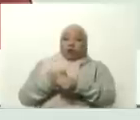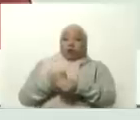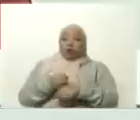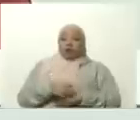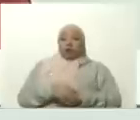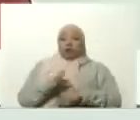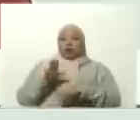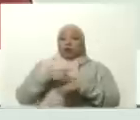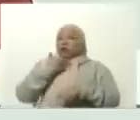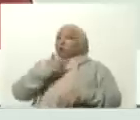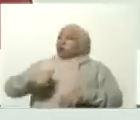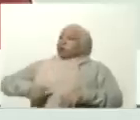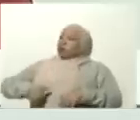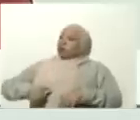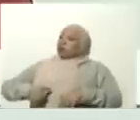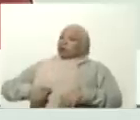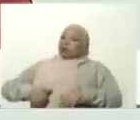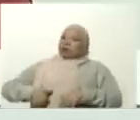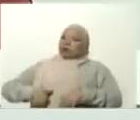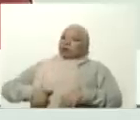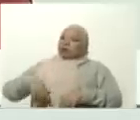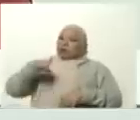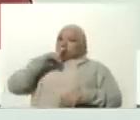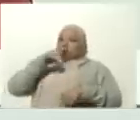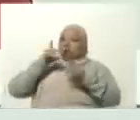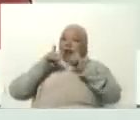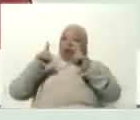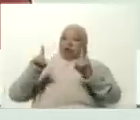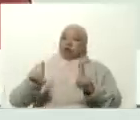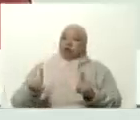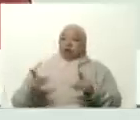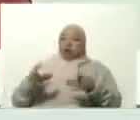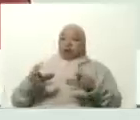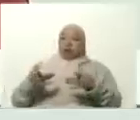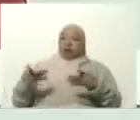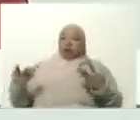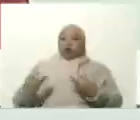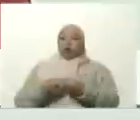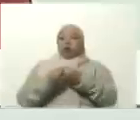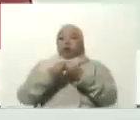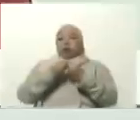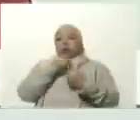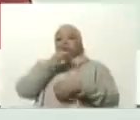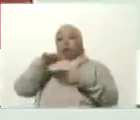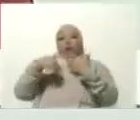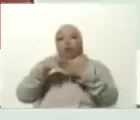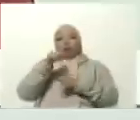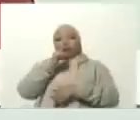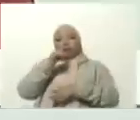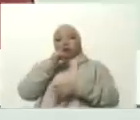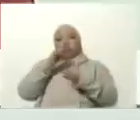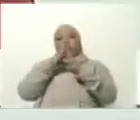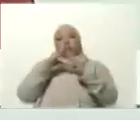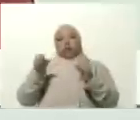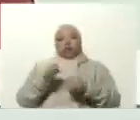Y el presidente toma las decisiones de reunirse, bueno, creo que con todos y